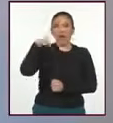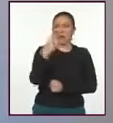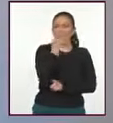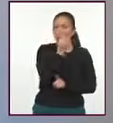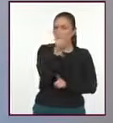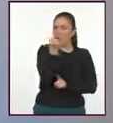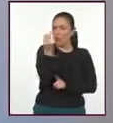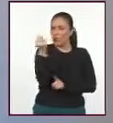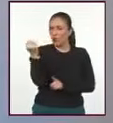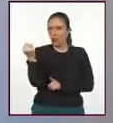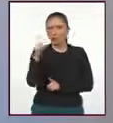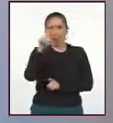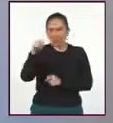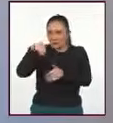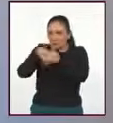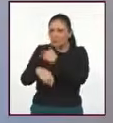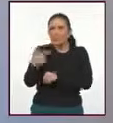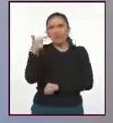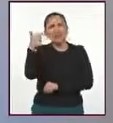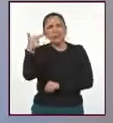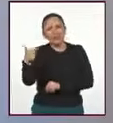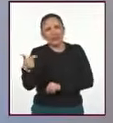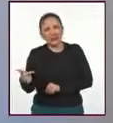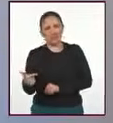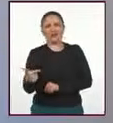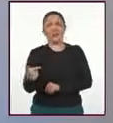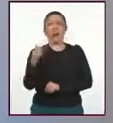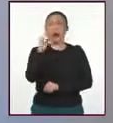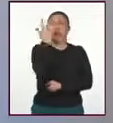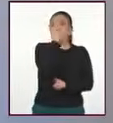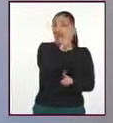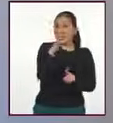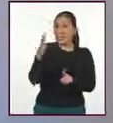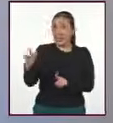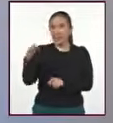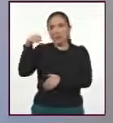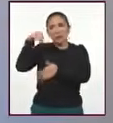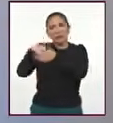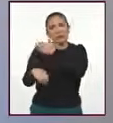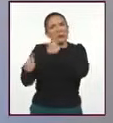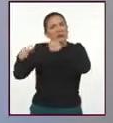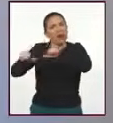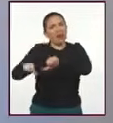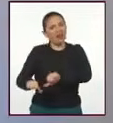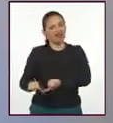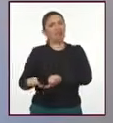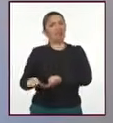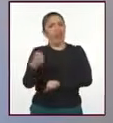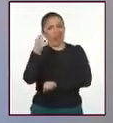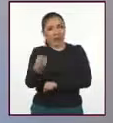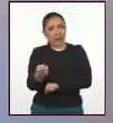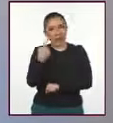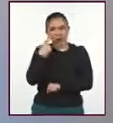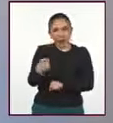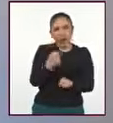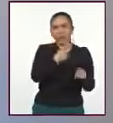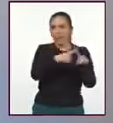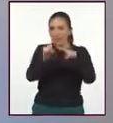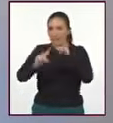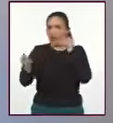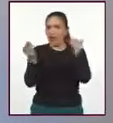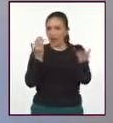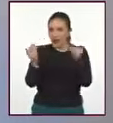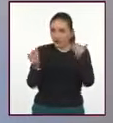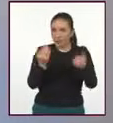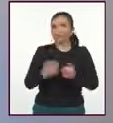ya tiene 7, o alguien que llevaba de 10 y va reprobando. Entonces, ver ese tipo de diferencias también nos ayuda,